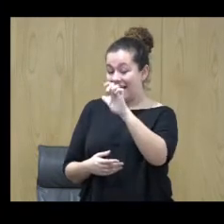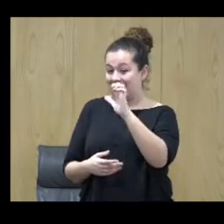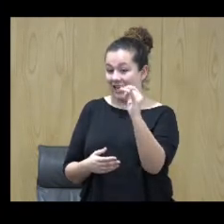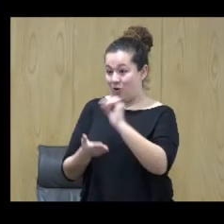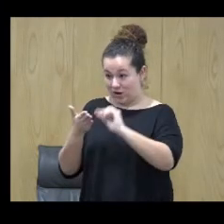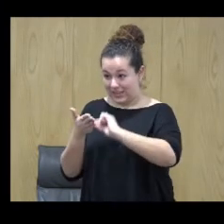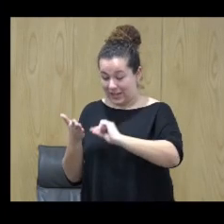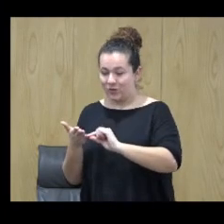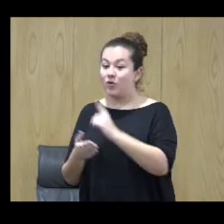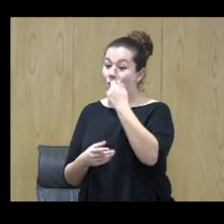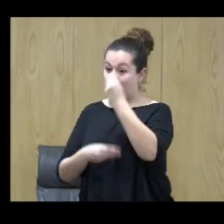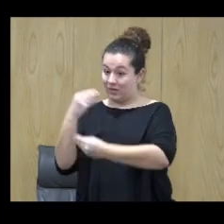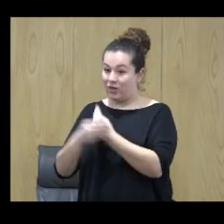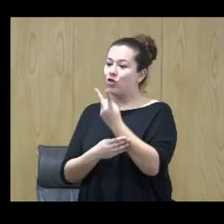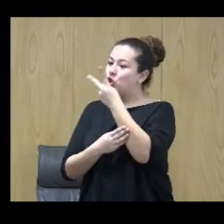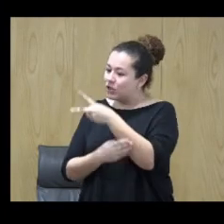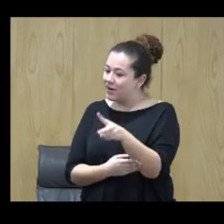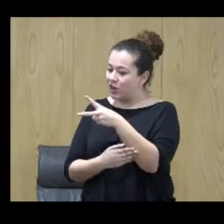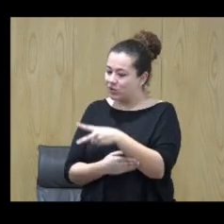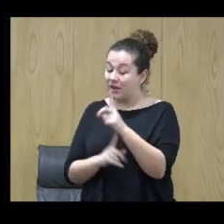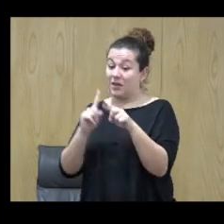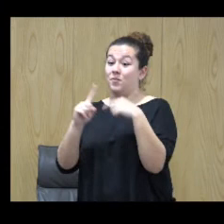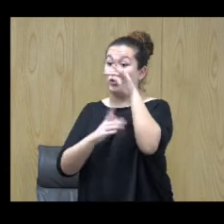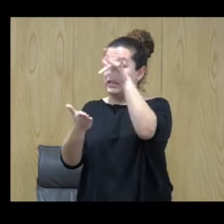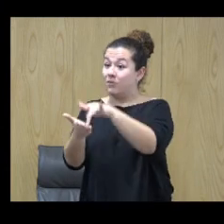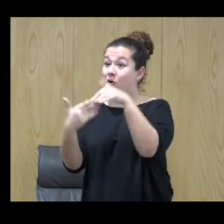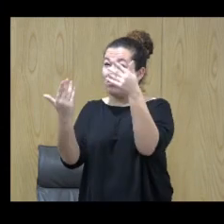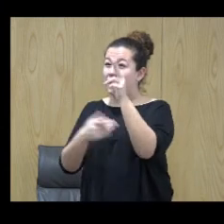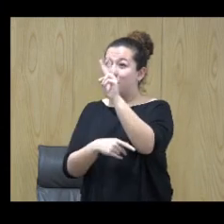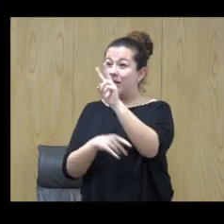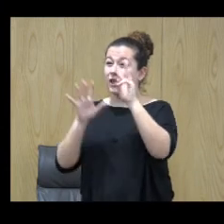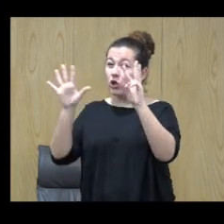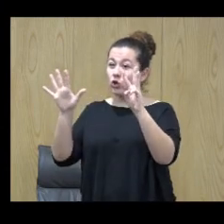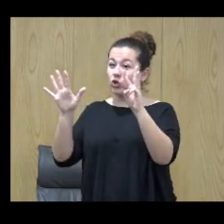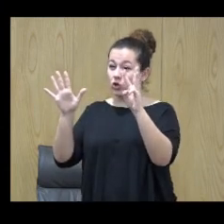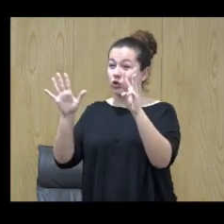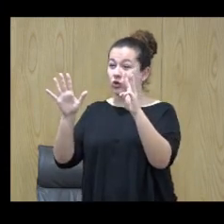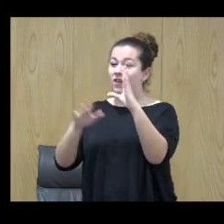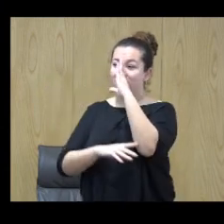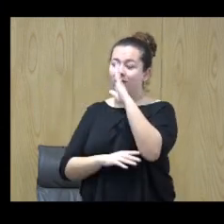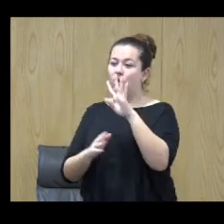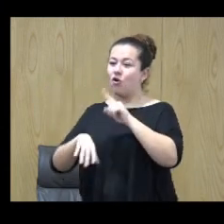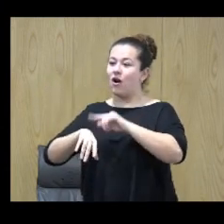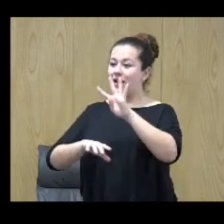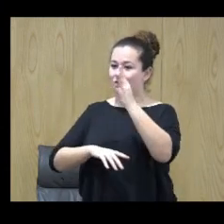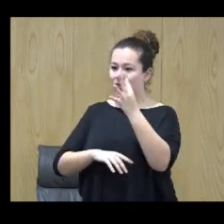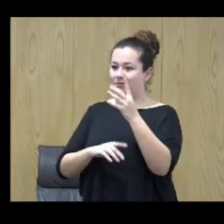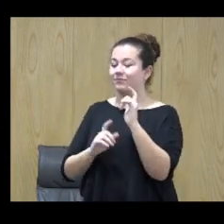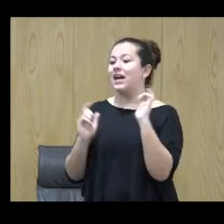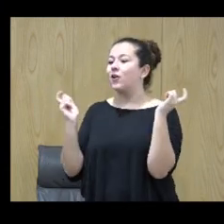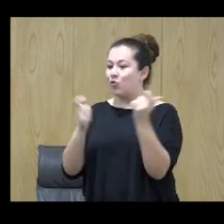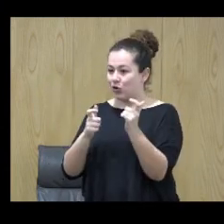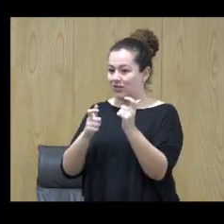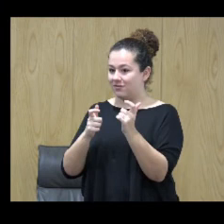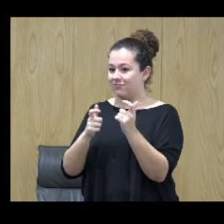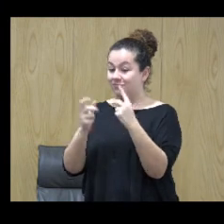es precisamente también cada dos semanas, el próximo sería el 28 de febrero a las 4, tenemos reuniones en directo a través de YouTube en la que